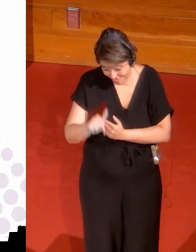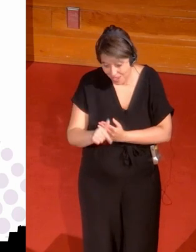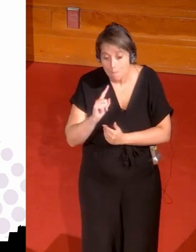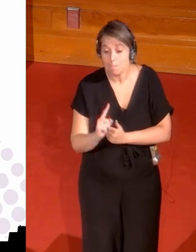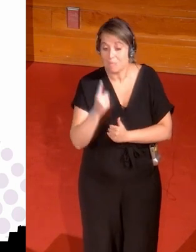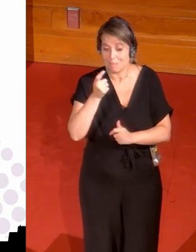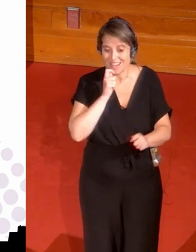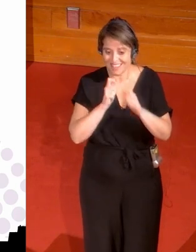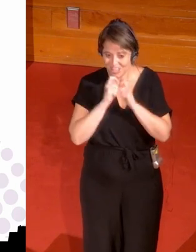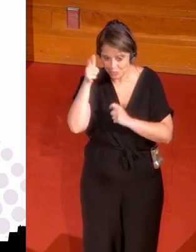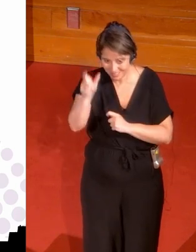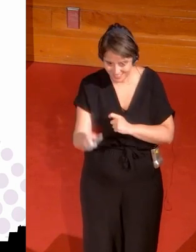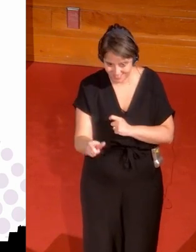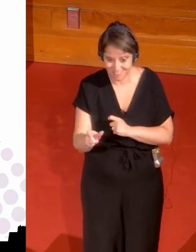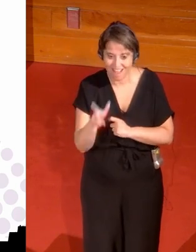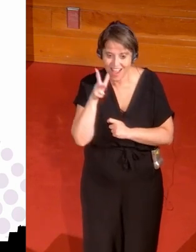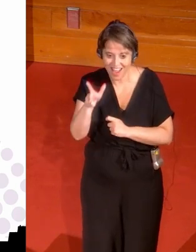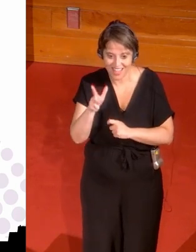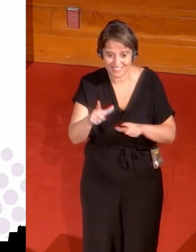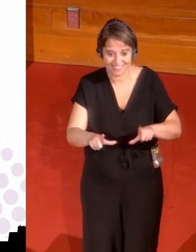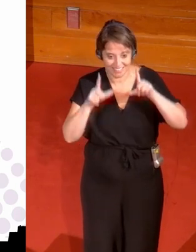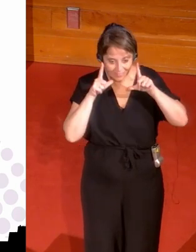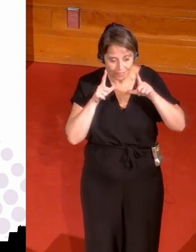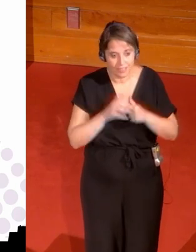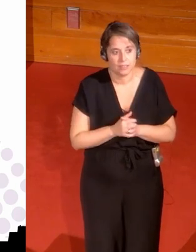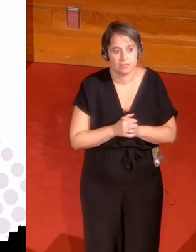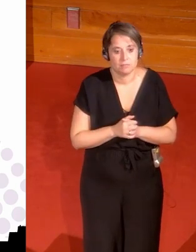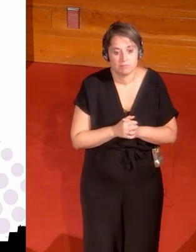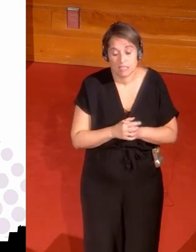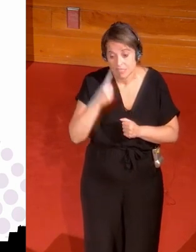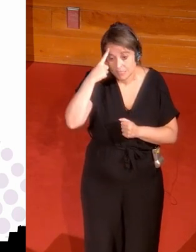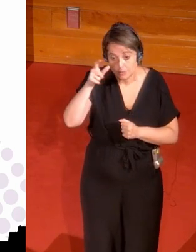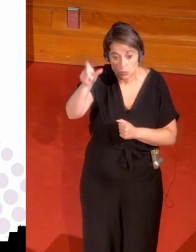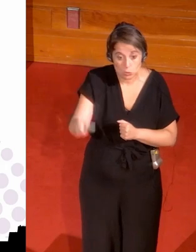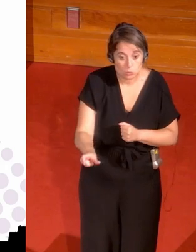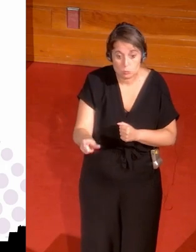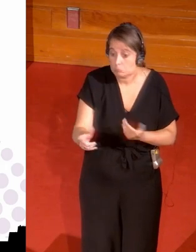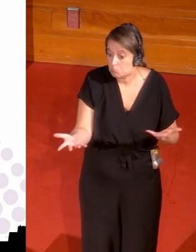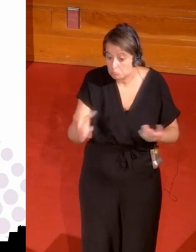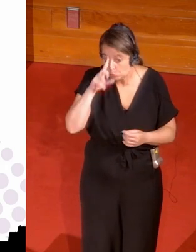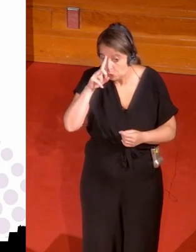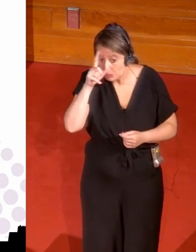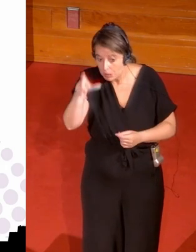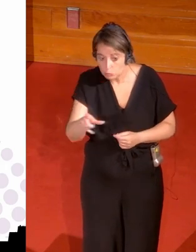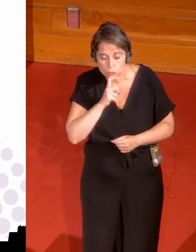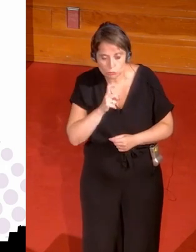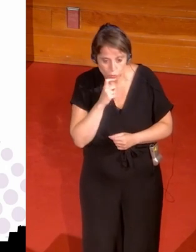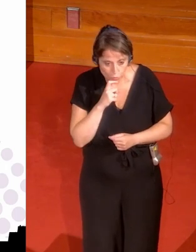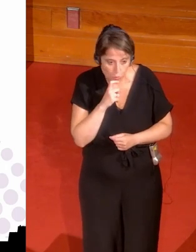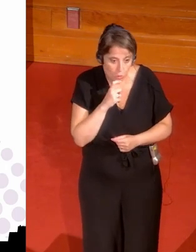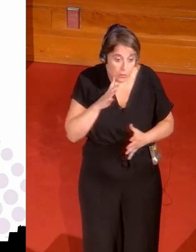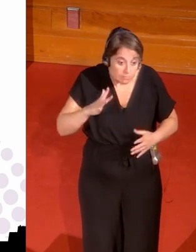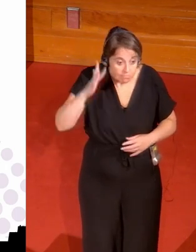entrevista la que se somete como candidata con lo cual sabemos poco no más allá de que podemos suponer por el